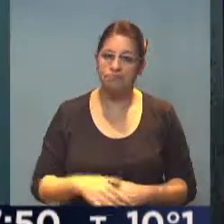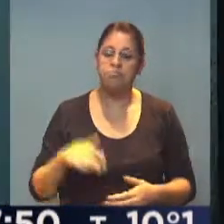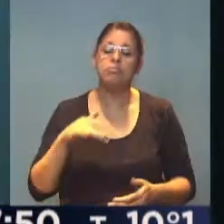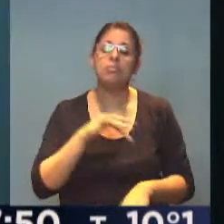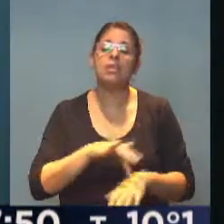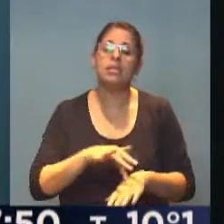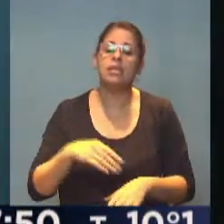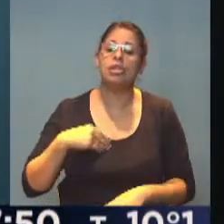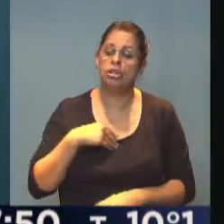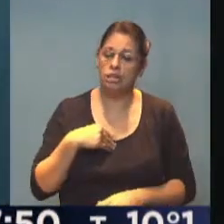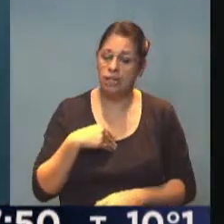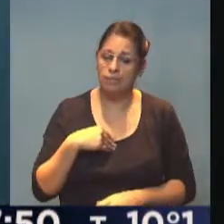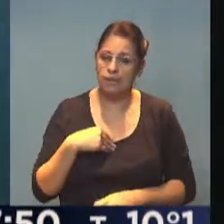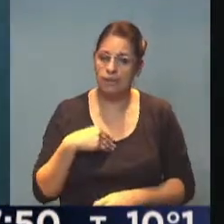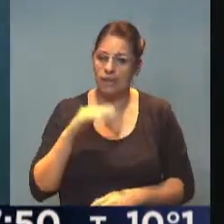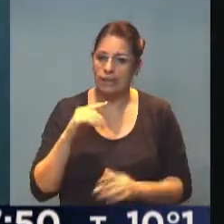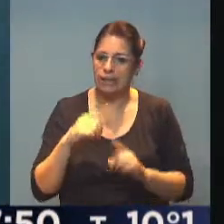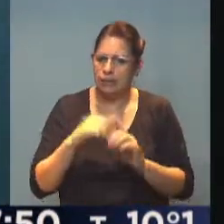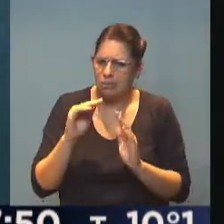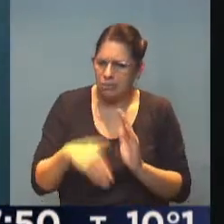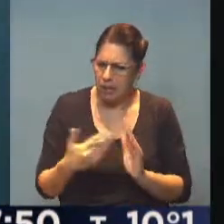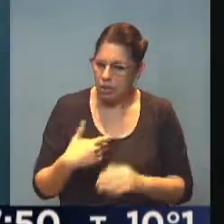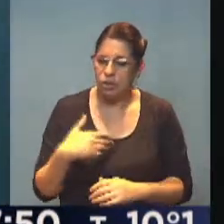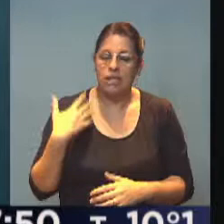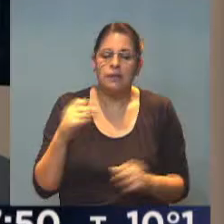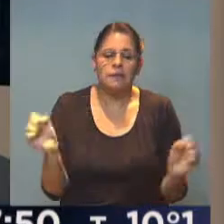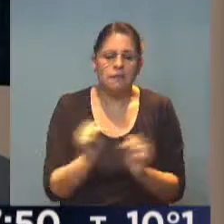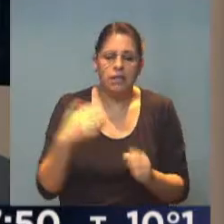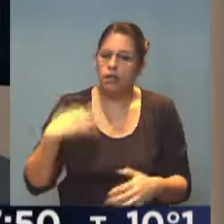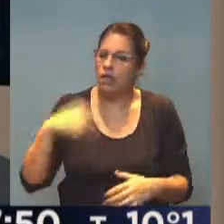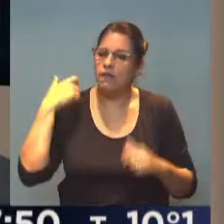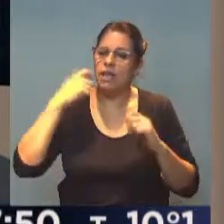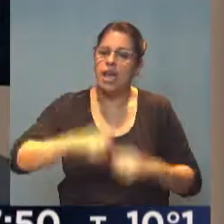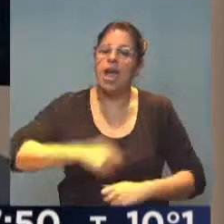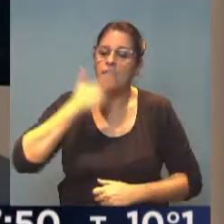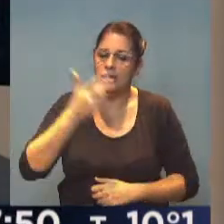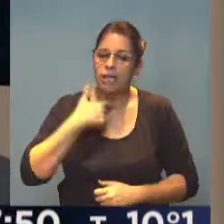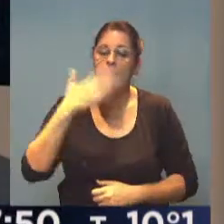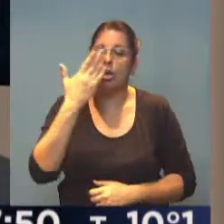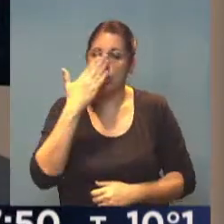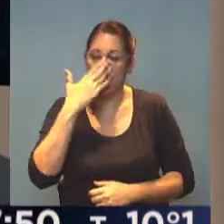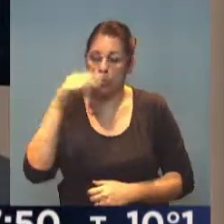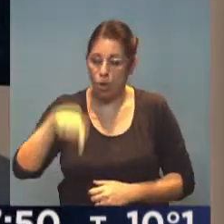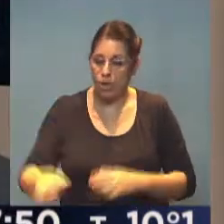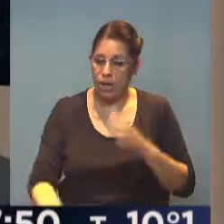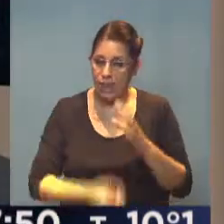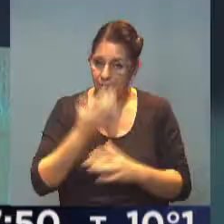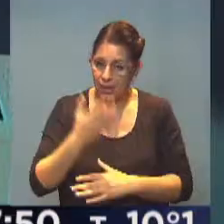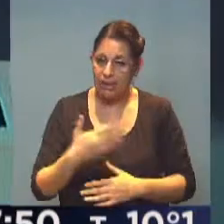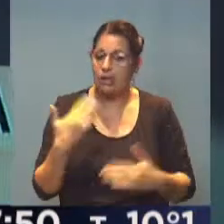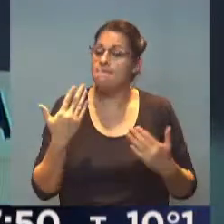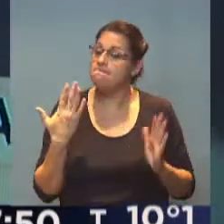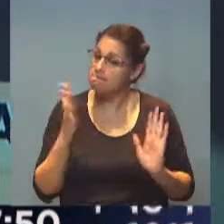sensaciones térmicas están siendo bajas, hace frío, hay que abrigarse. En la provincia de Córdoba durante la mañana más bien